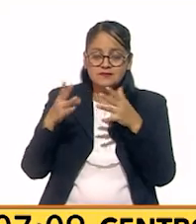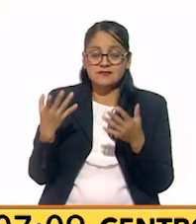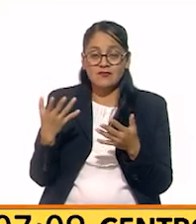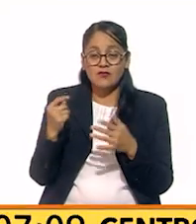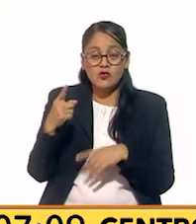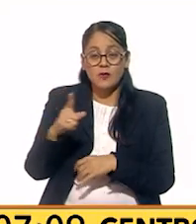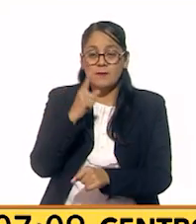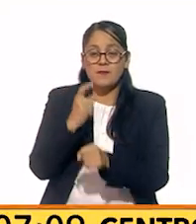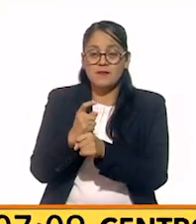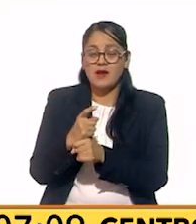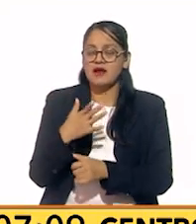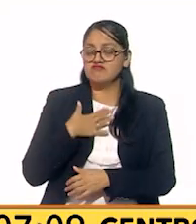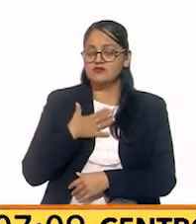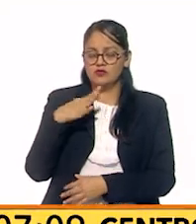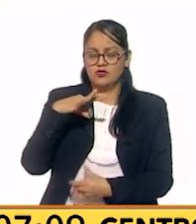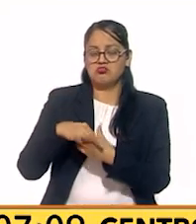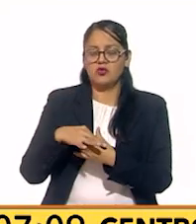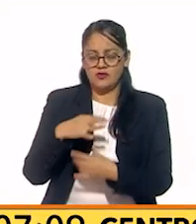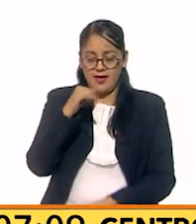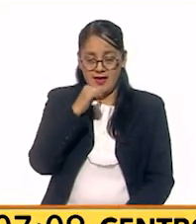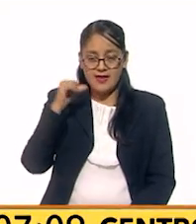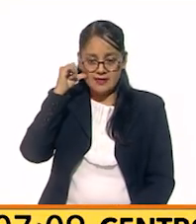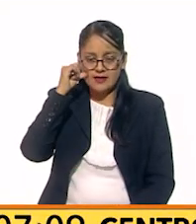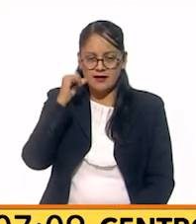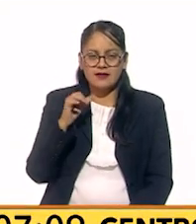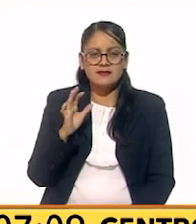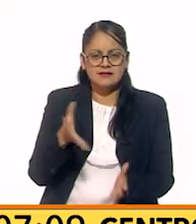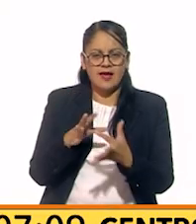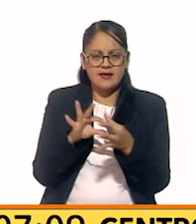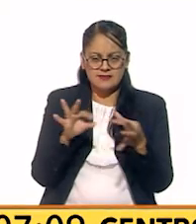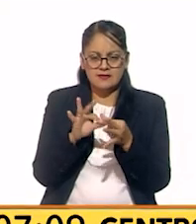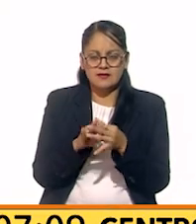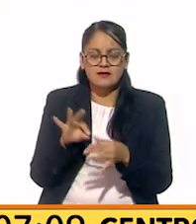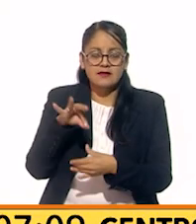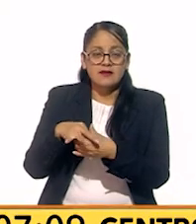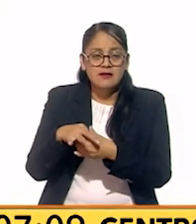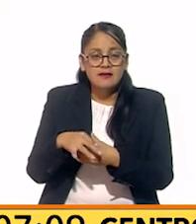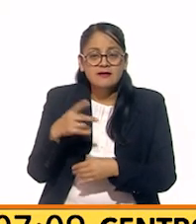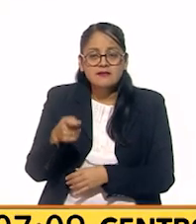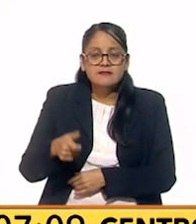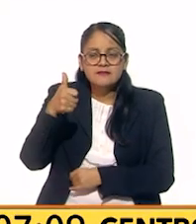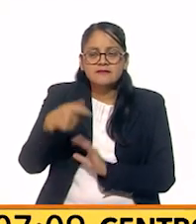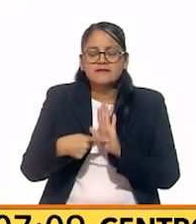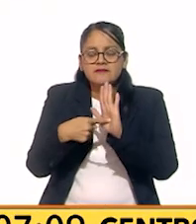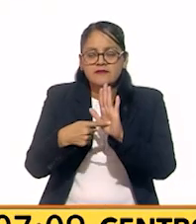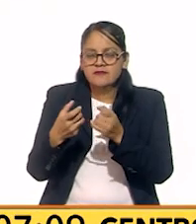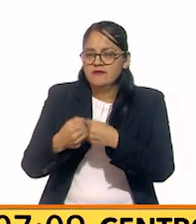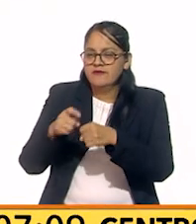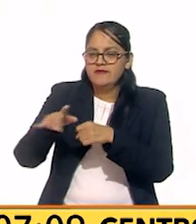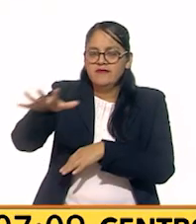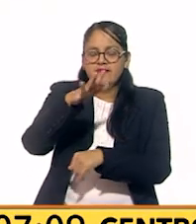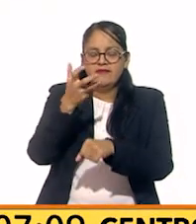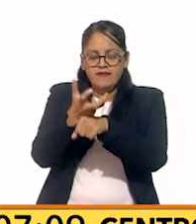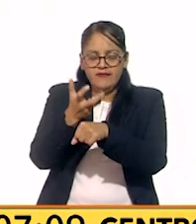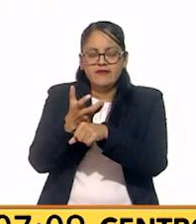su principal voto que ayer tuvieron en estas elecciones, es una primera muestra de una sociedad